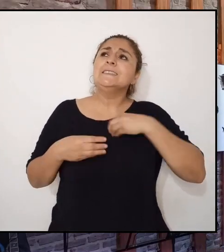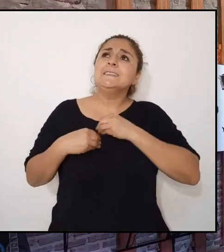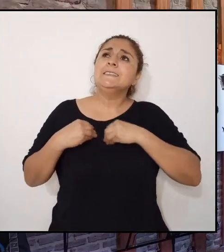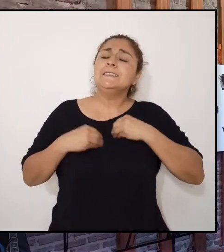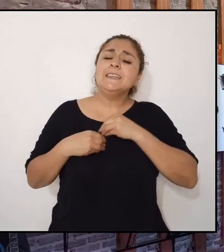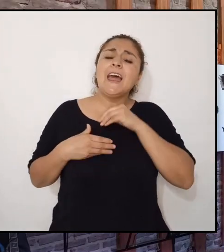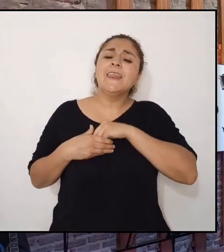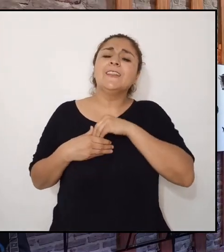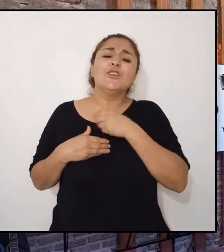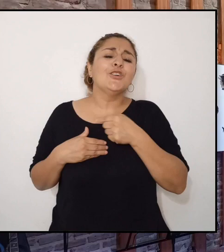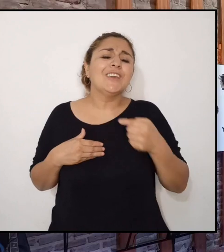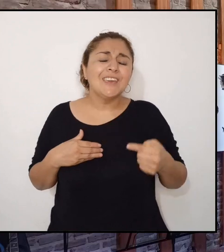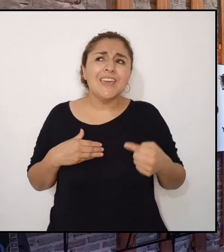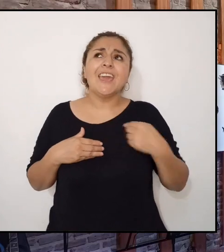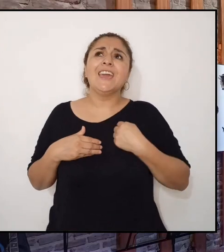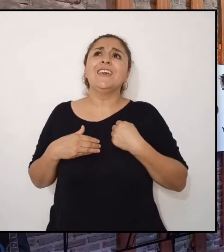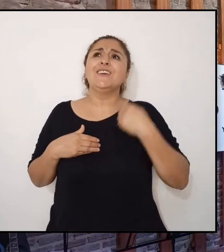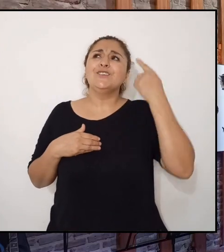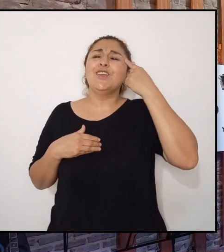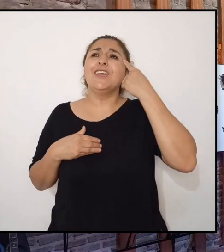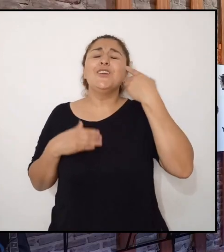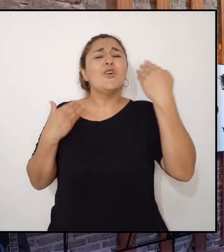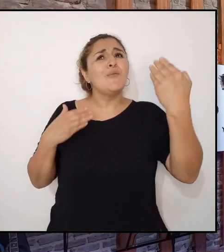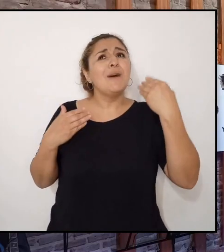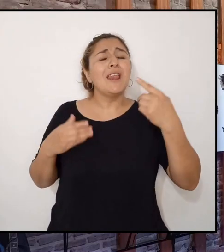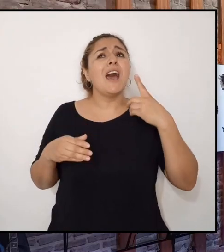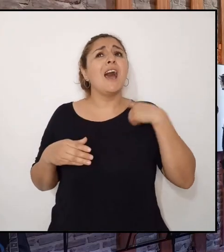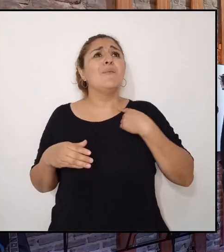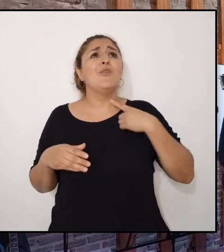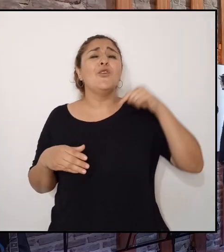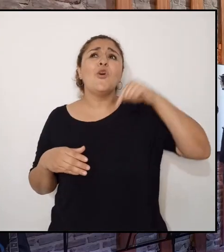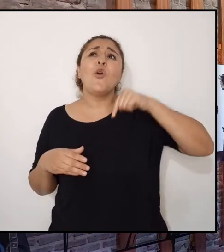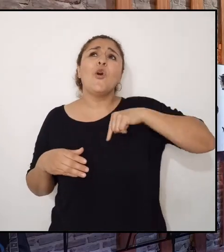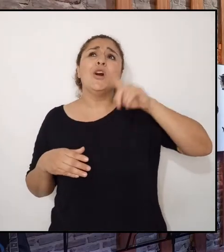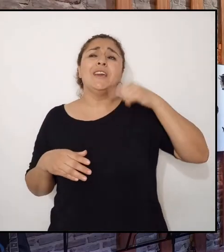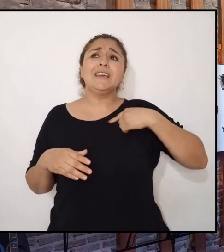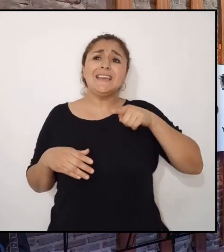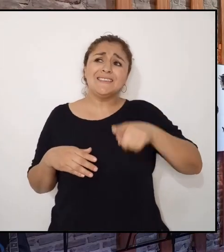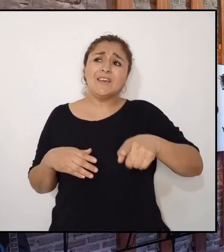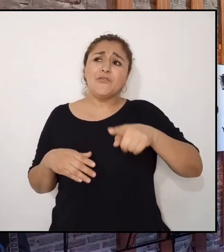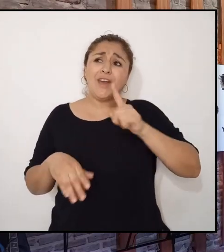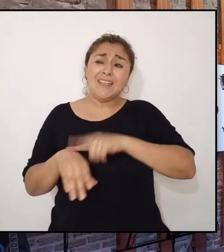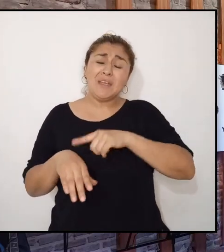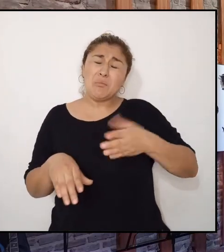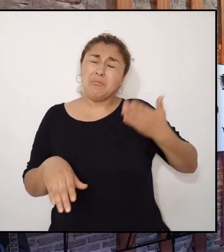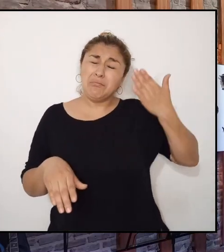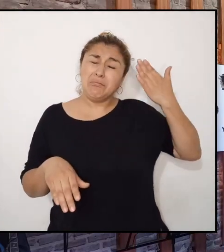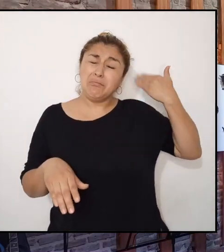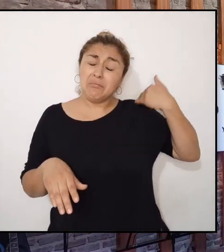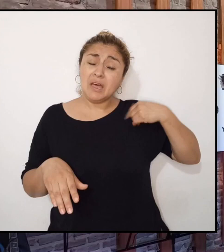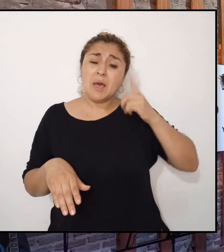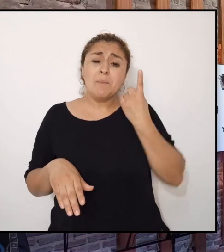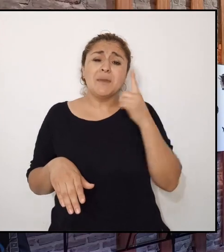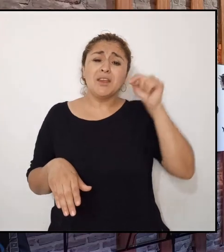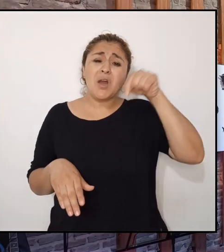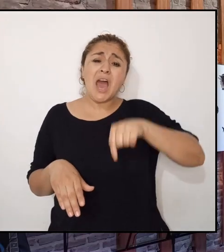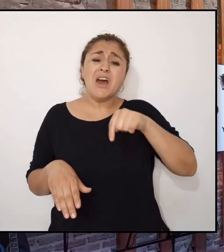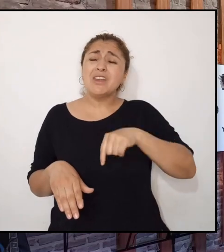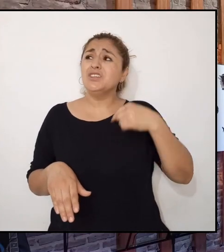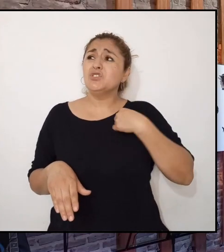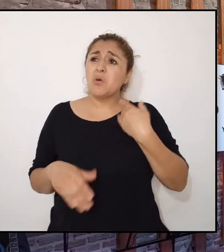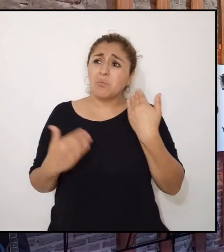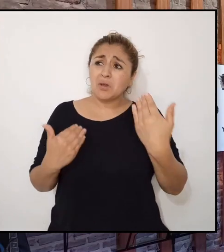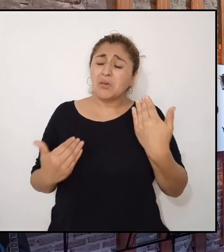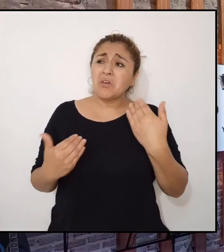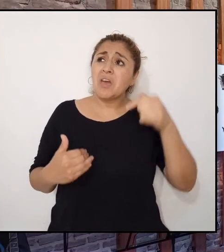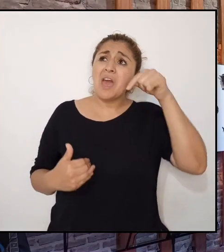económicos, problemas sociales, problemas familiares, enfermedades, etc. El salmista estaba con un montón de problemas y de repente